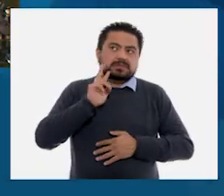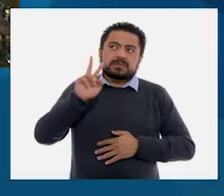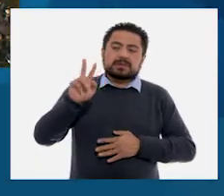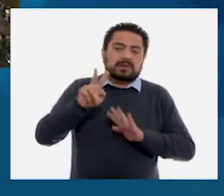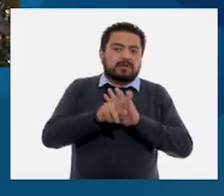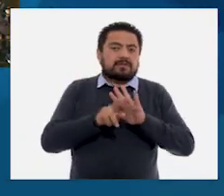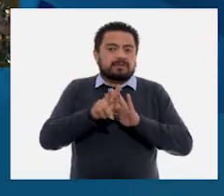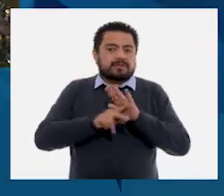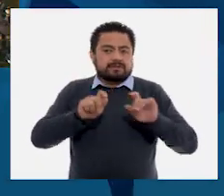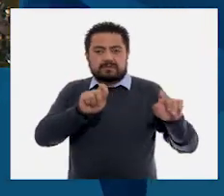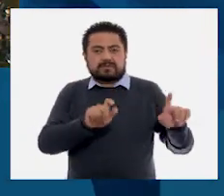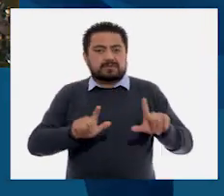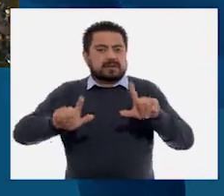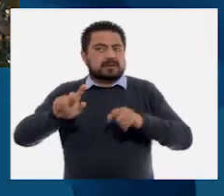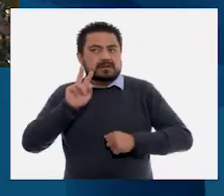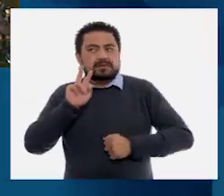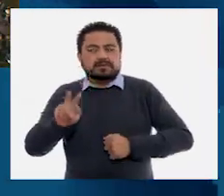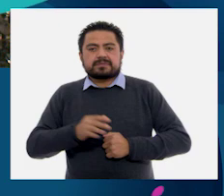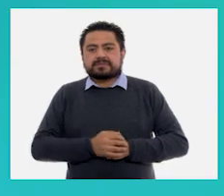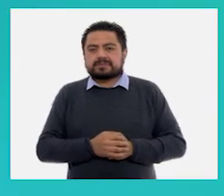siguiente video!